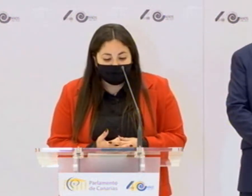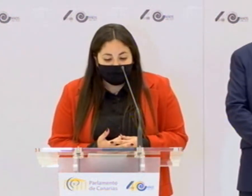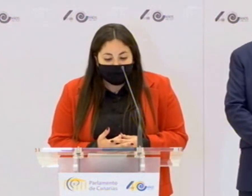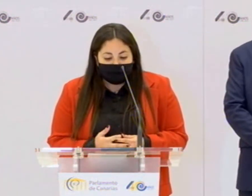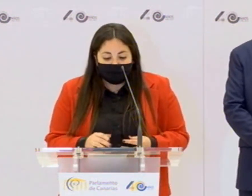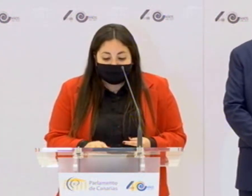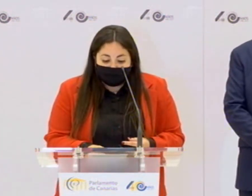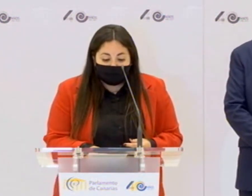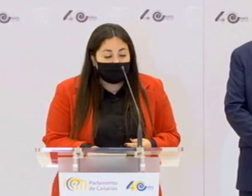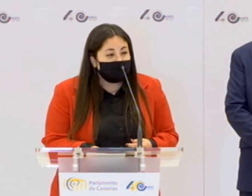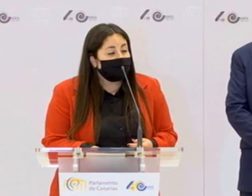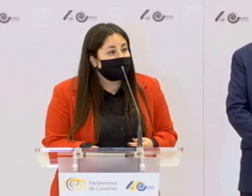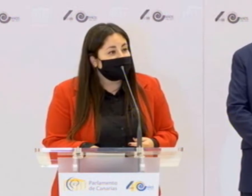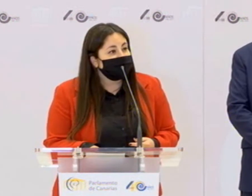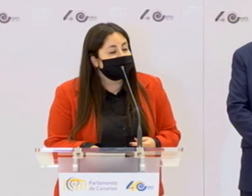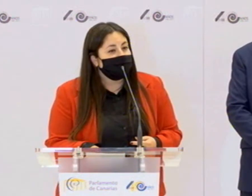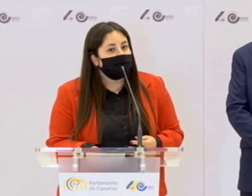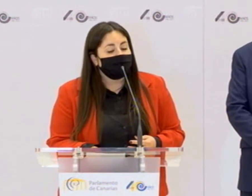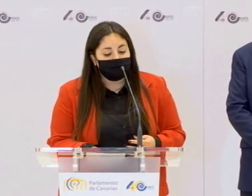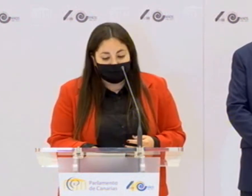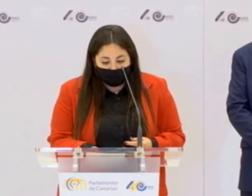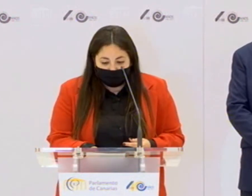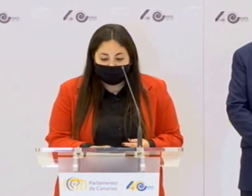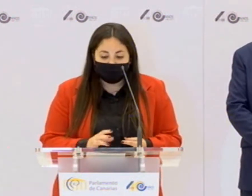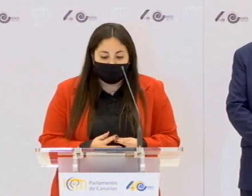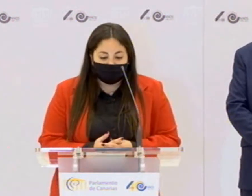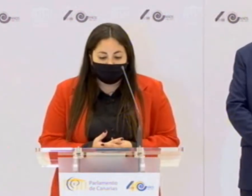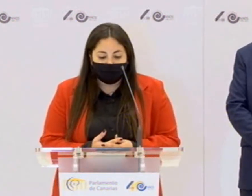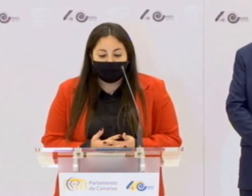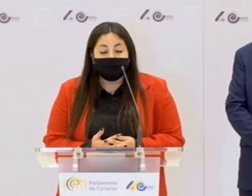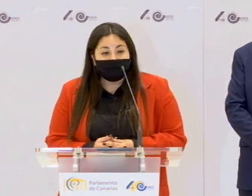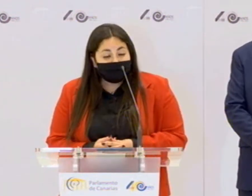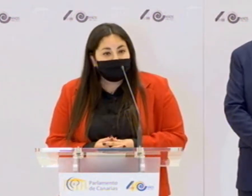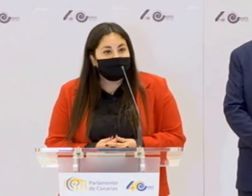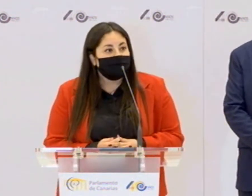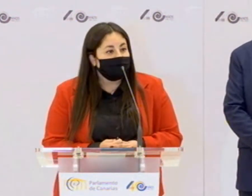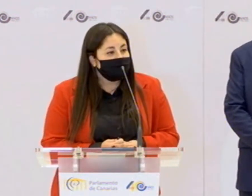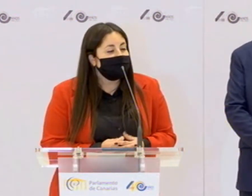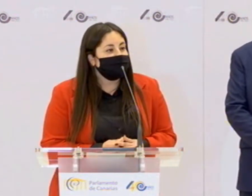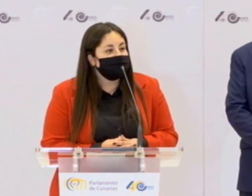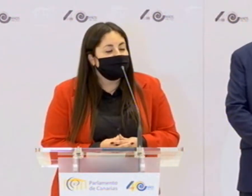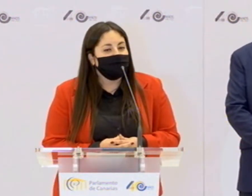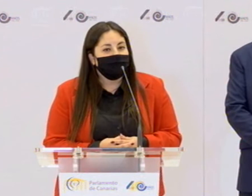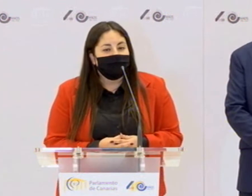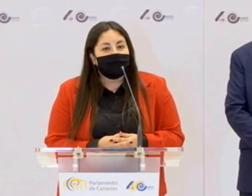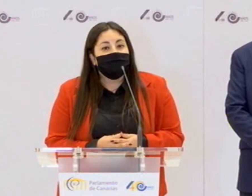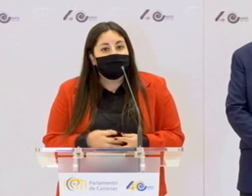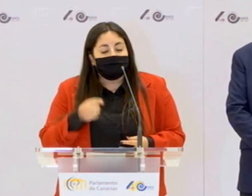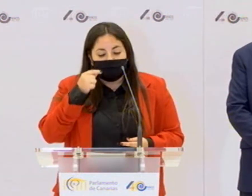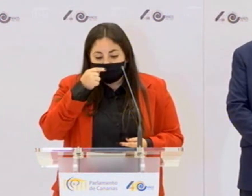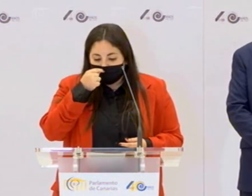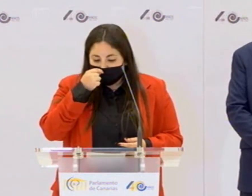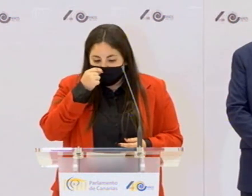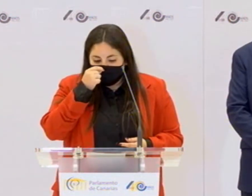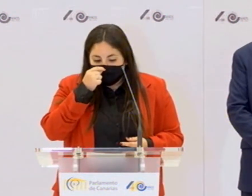consejería. Vamos a seguir empujando porque este sea un gobierno de progreso, un gobierno de izquierdas que, como decía al principio, ayude a la